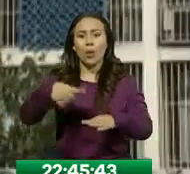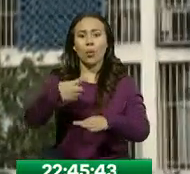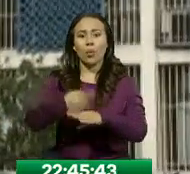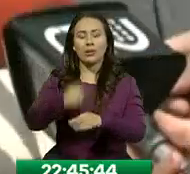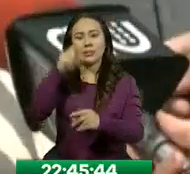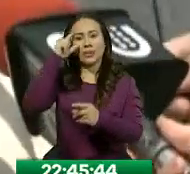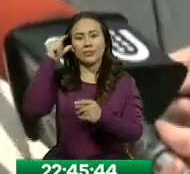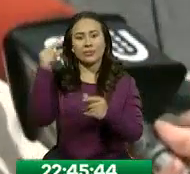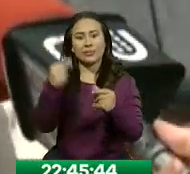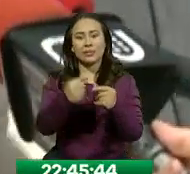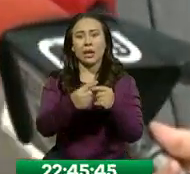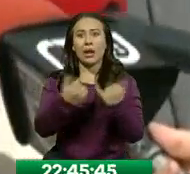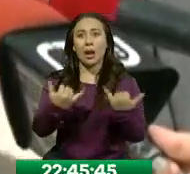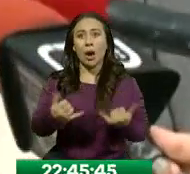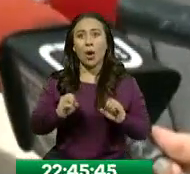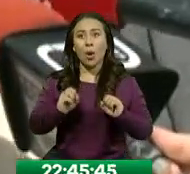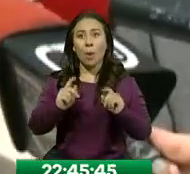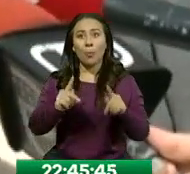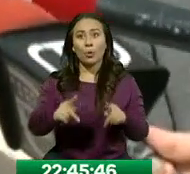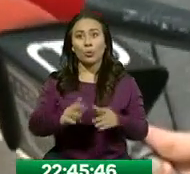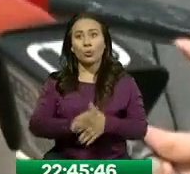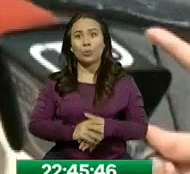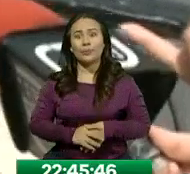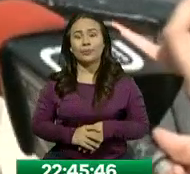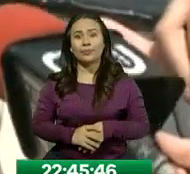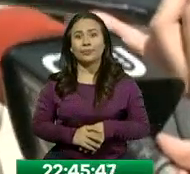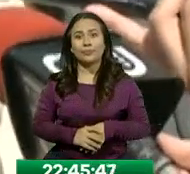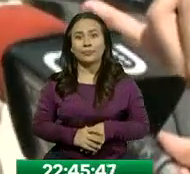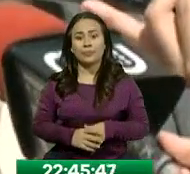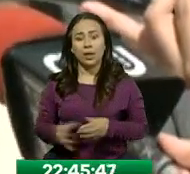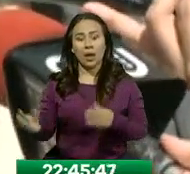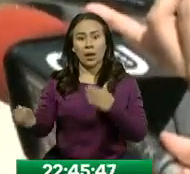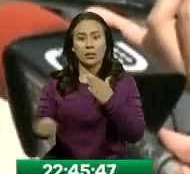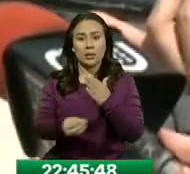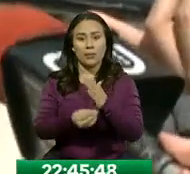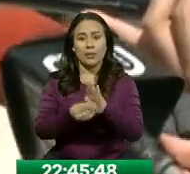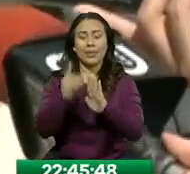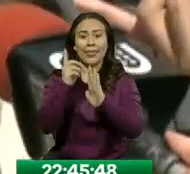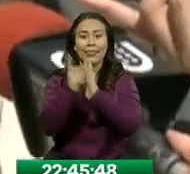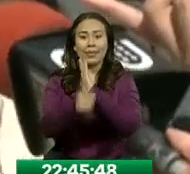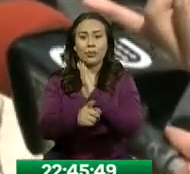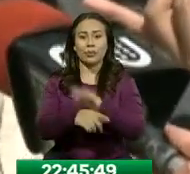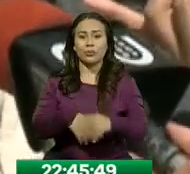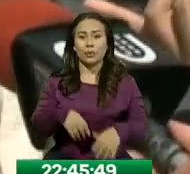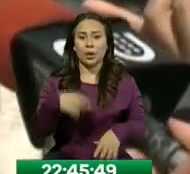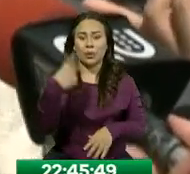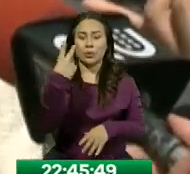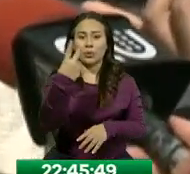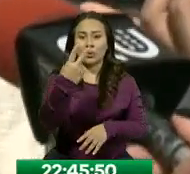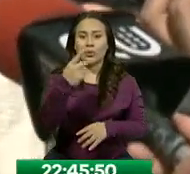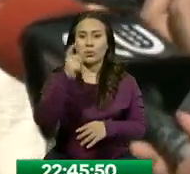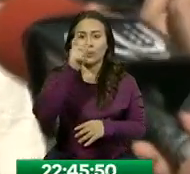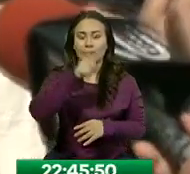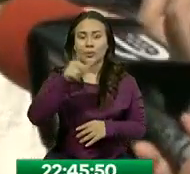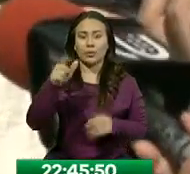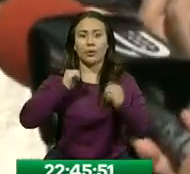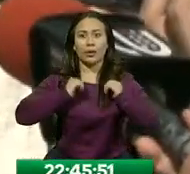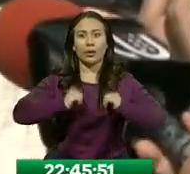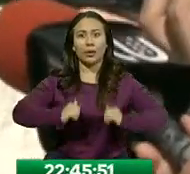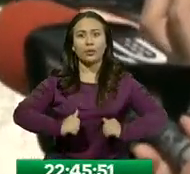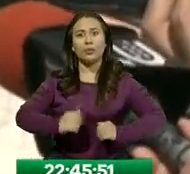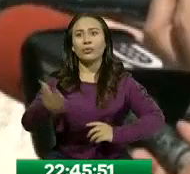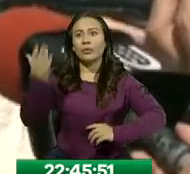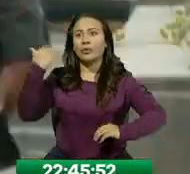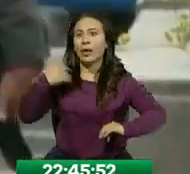fiscales. En esta oportunidad se adjunta las denuncias de dos víctimas del